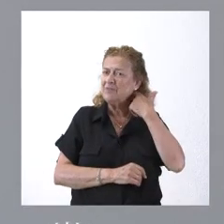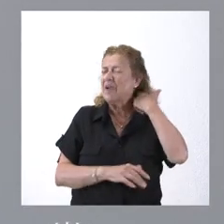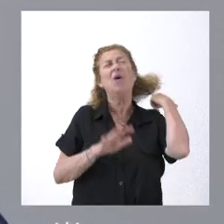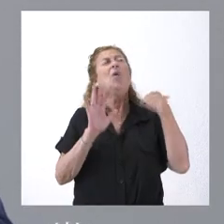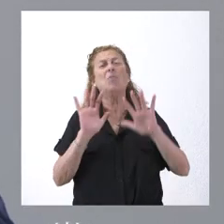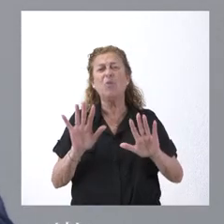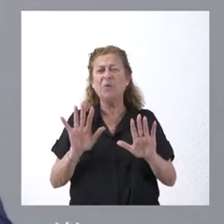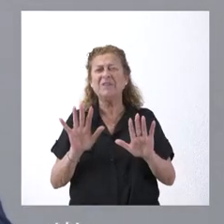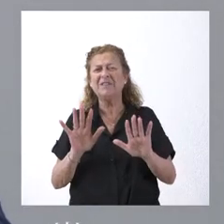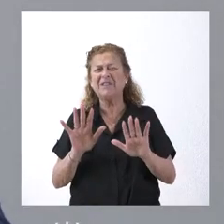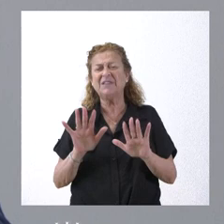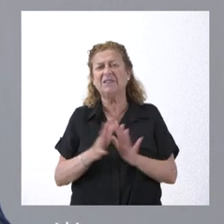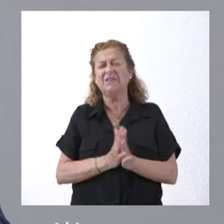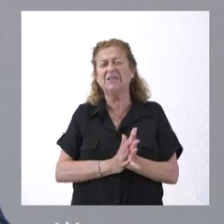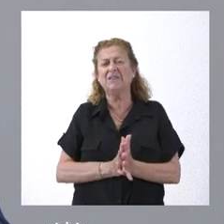Pues